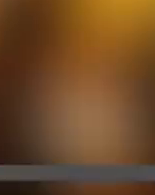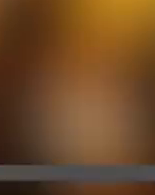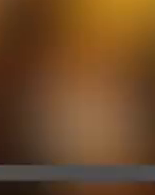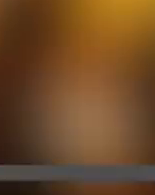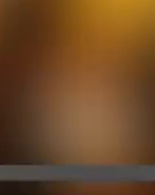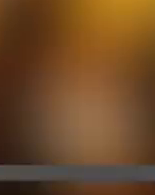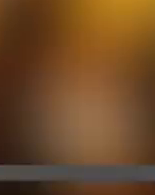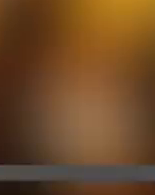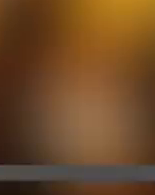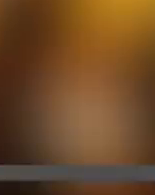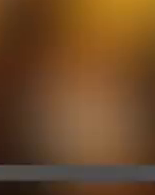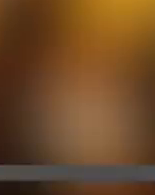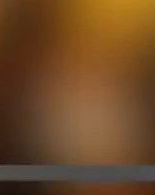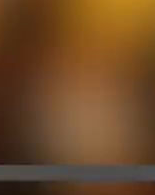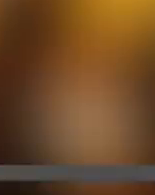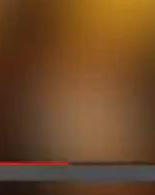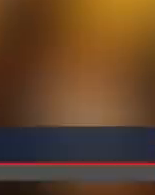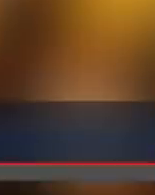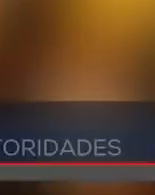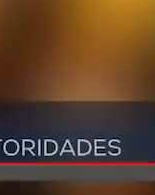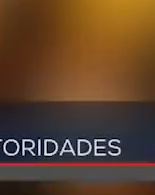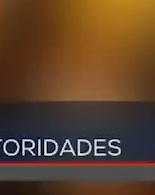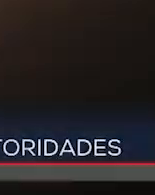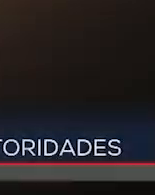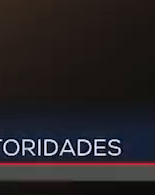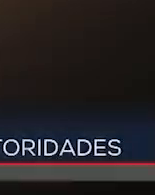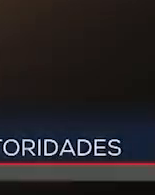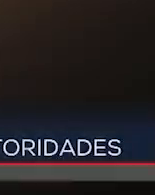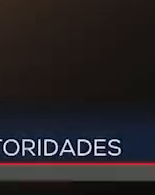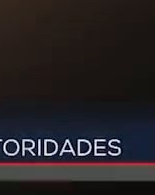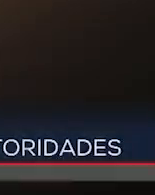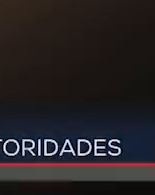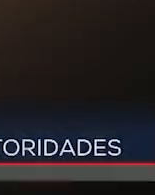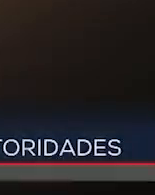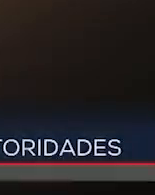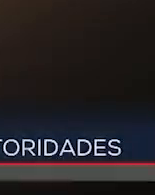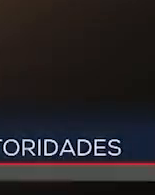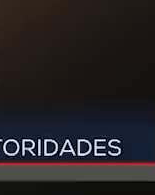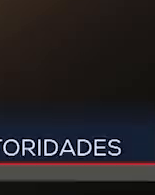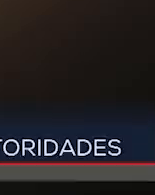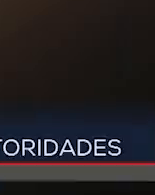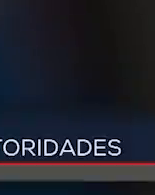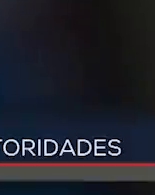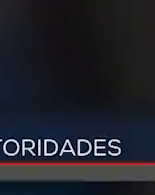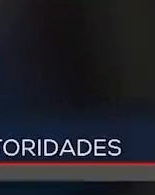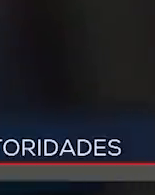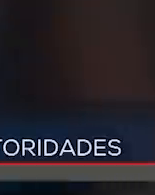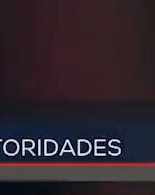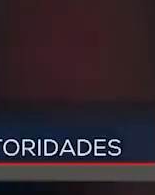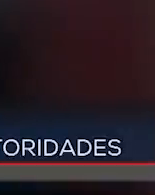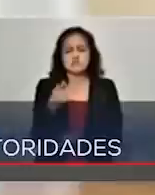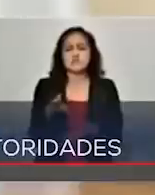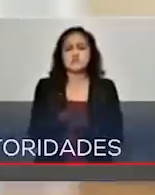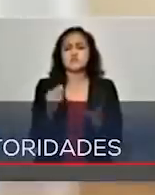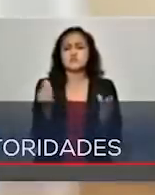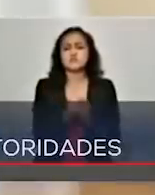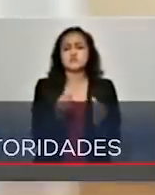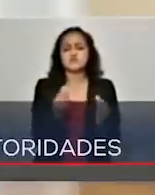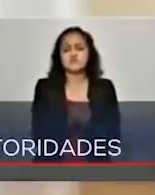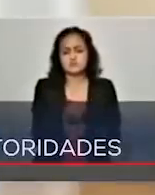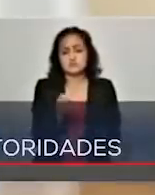equipo multidisciplinario para capacitar a las autoridades electas con cursos en administración de ayuntamientos